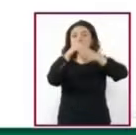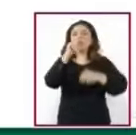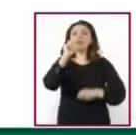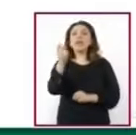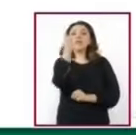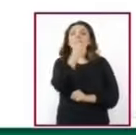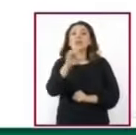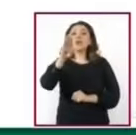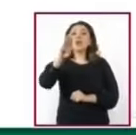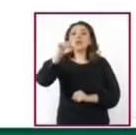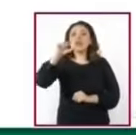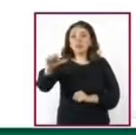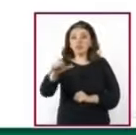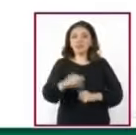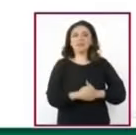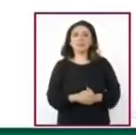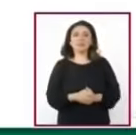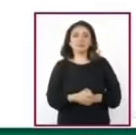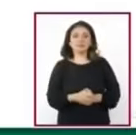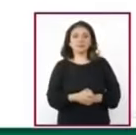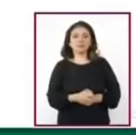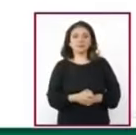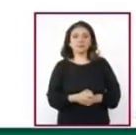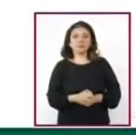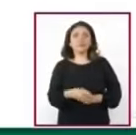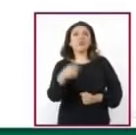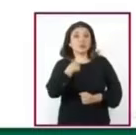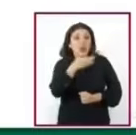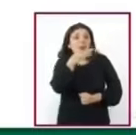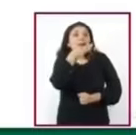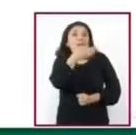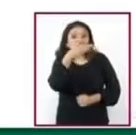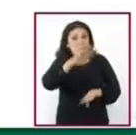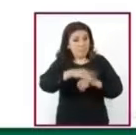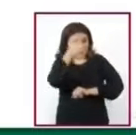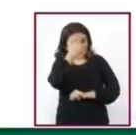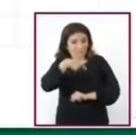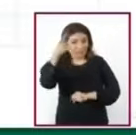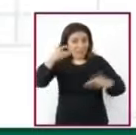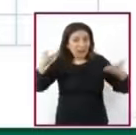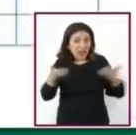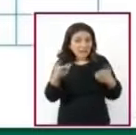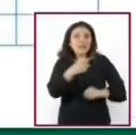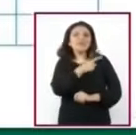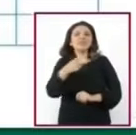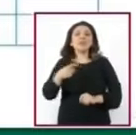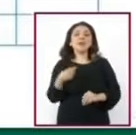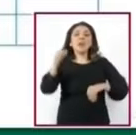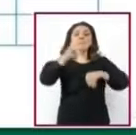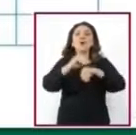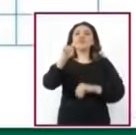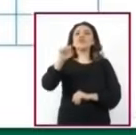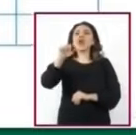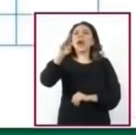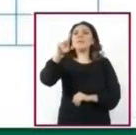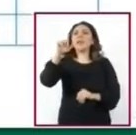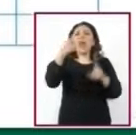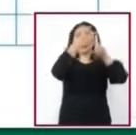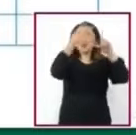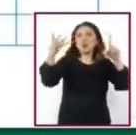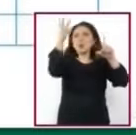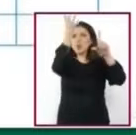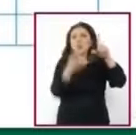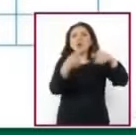a 196. Un tip que facilita el proceso es construir una tabla con